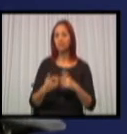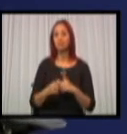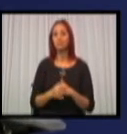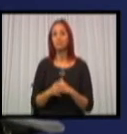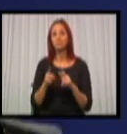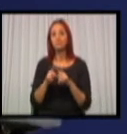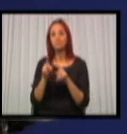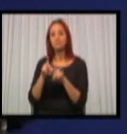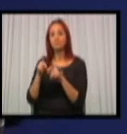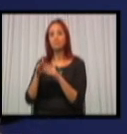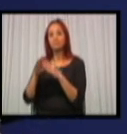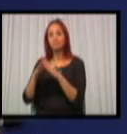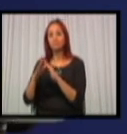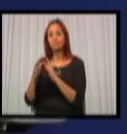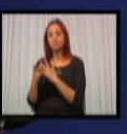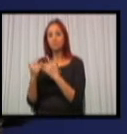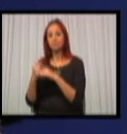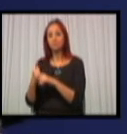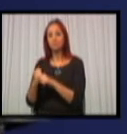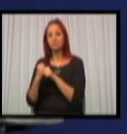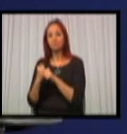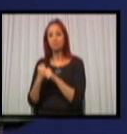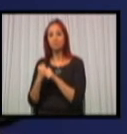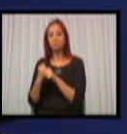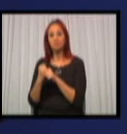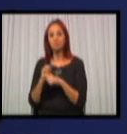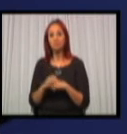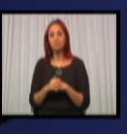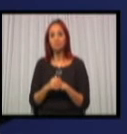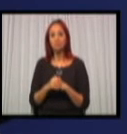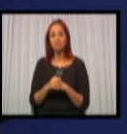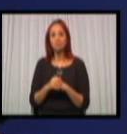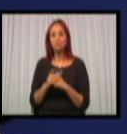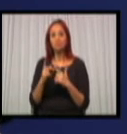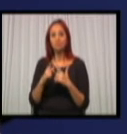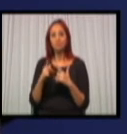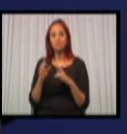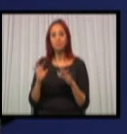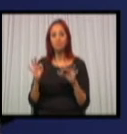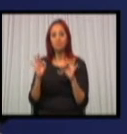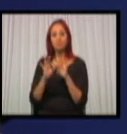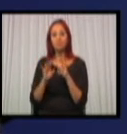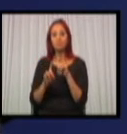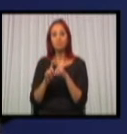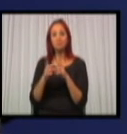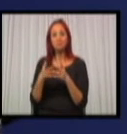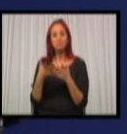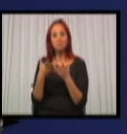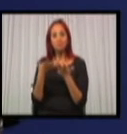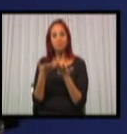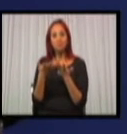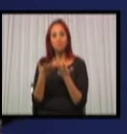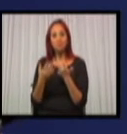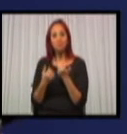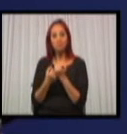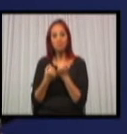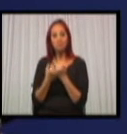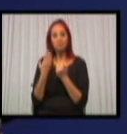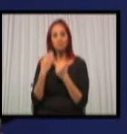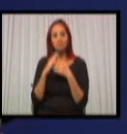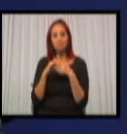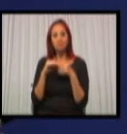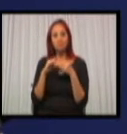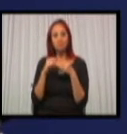participación ciudadana, seguridad, pero una muy importante que es lo que acotábamos ahorita,